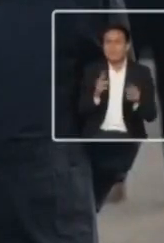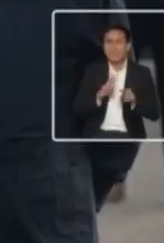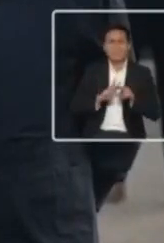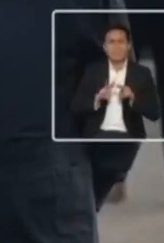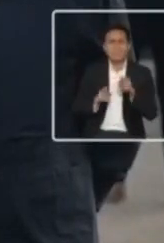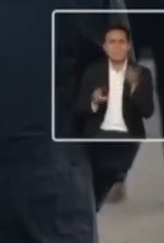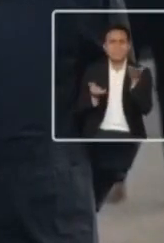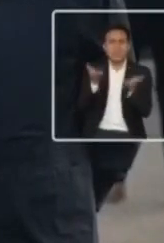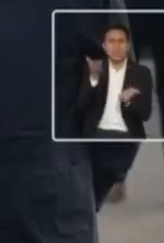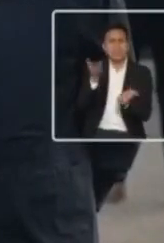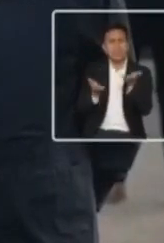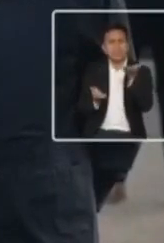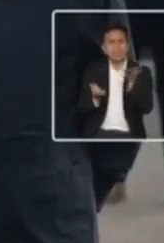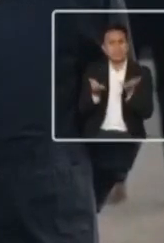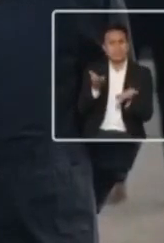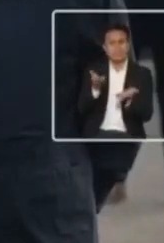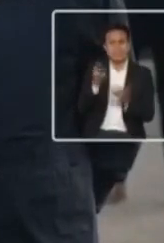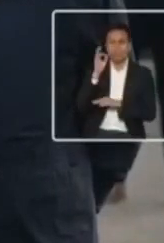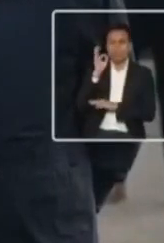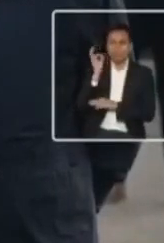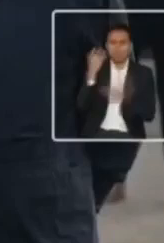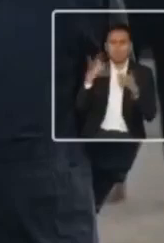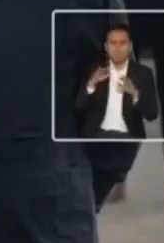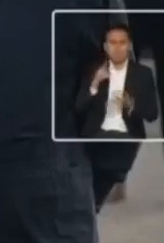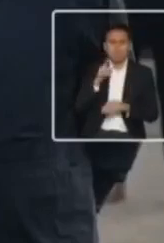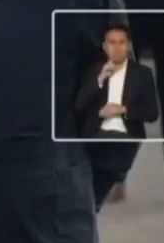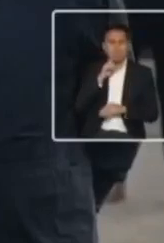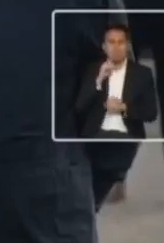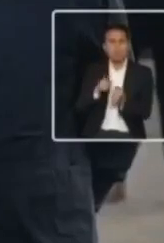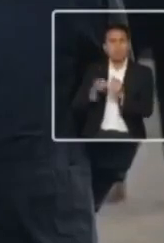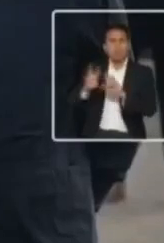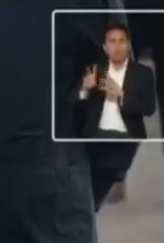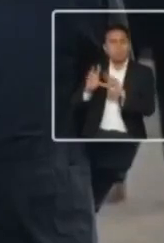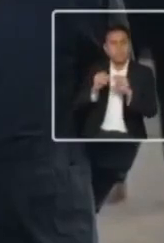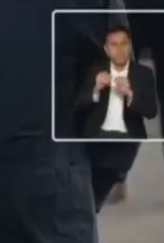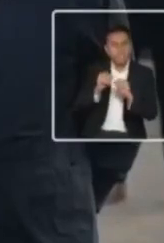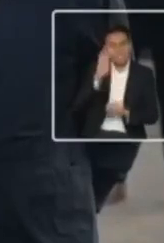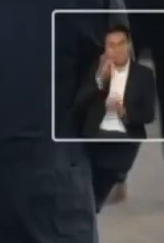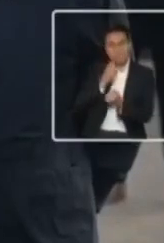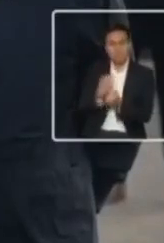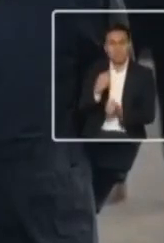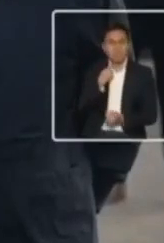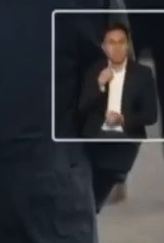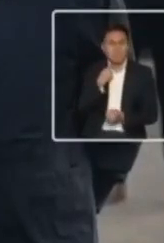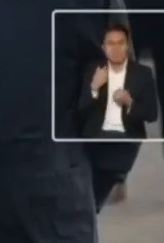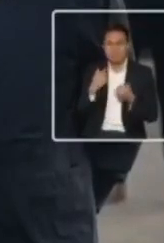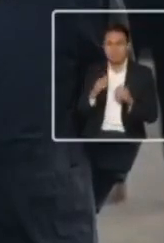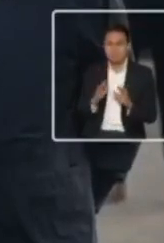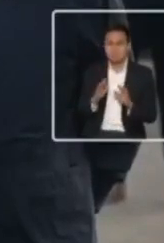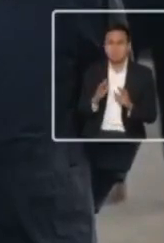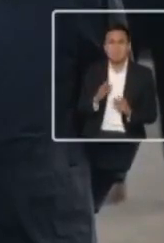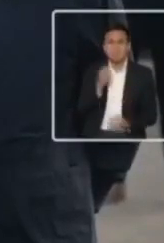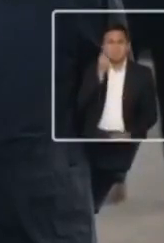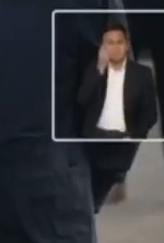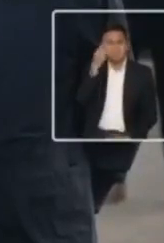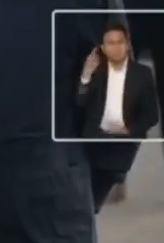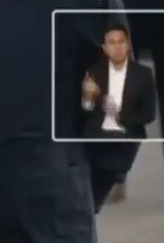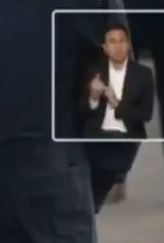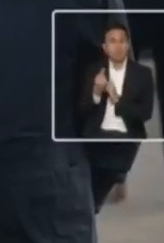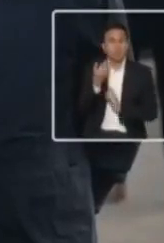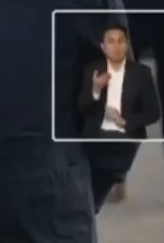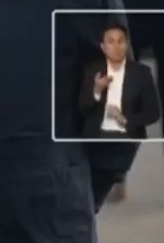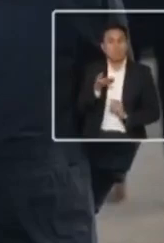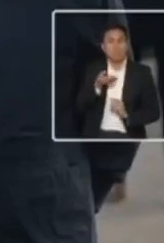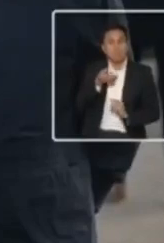qué balance se puede decir después de estas reuniones que usted tuvo con los familiares de los carabineros afectados? Entiendo que hubo un encuentro que usted le